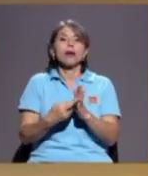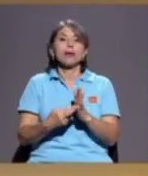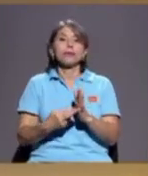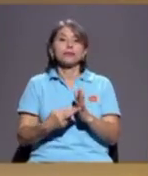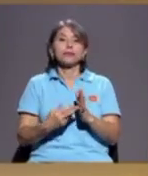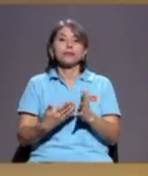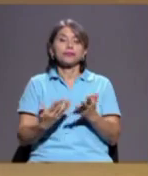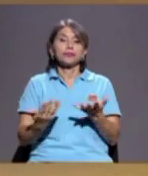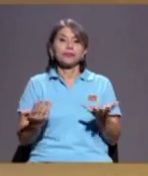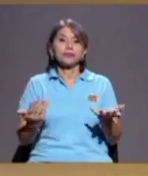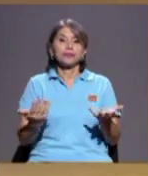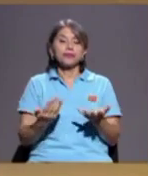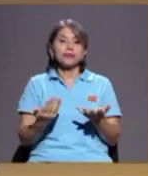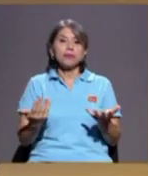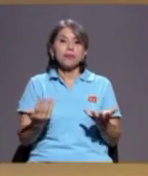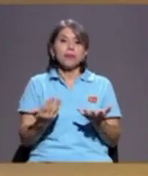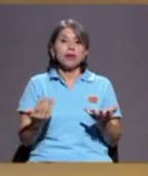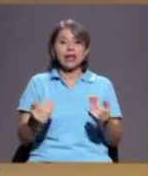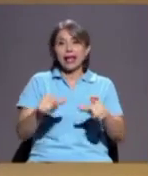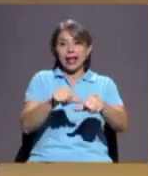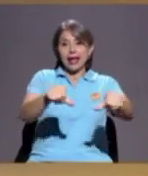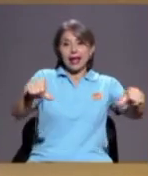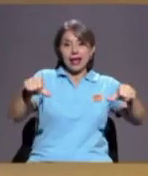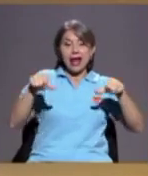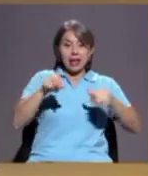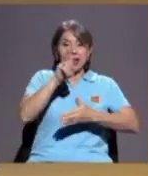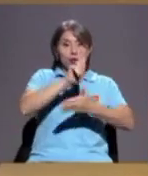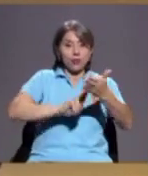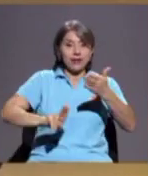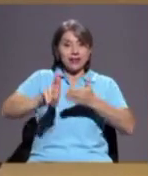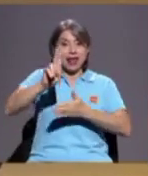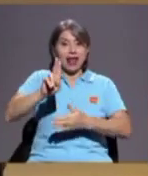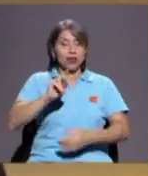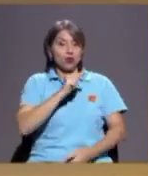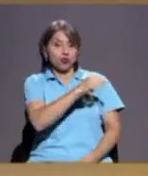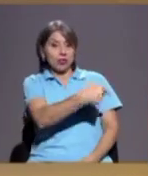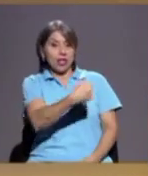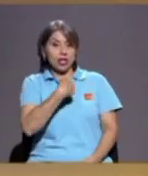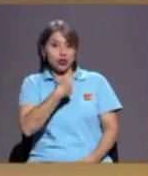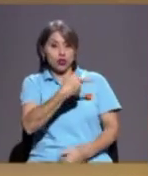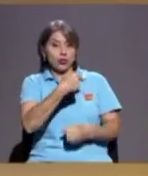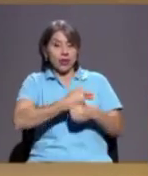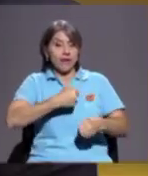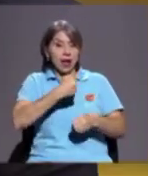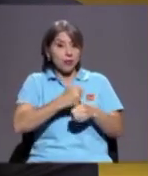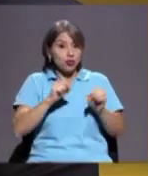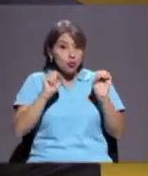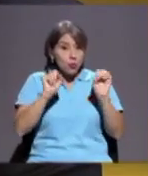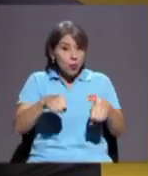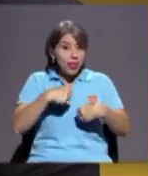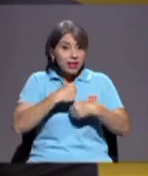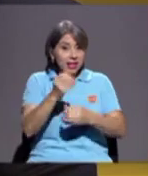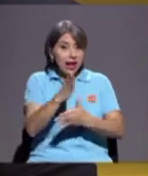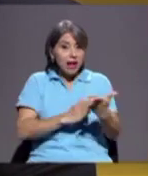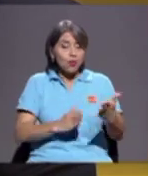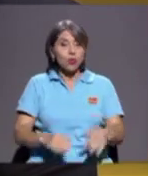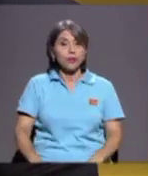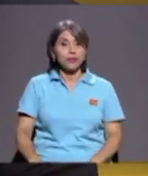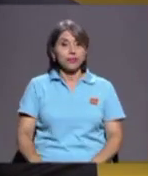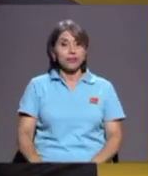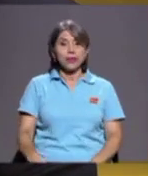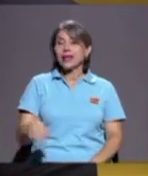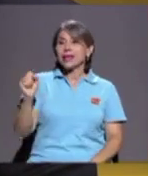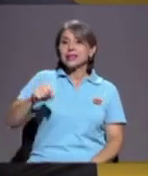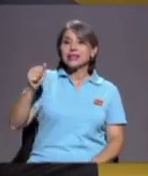los ámbitos de universidad en los que usted y yo trabajamos pueda hacer algo. Sí, yo creo que hay una